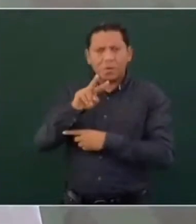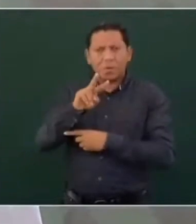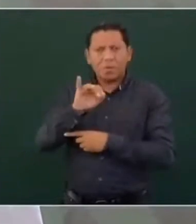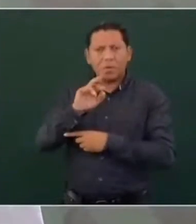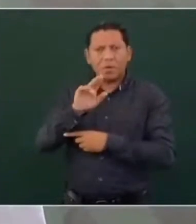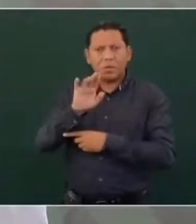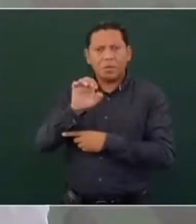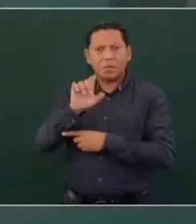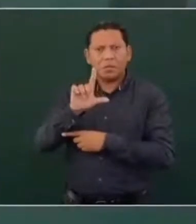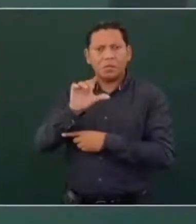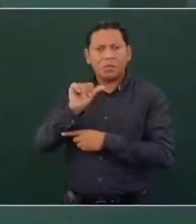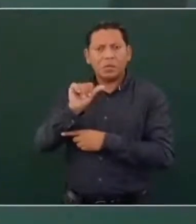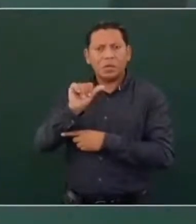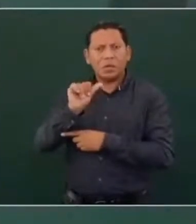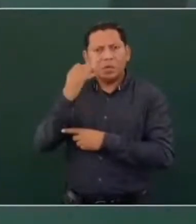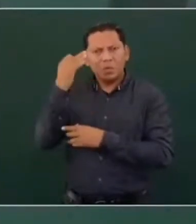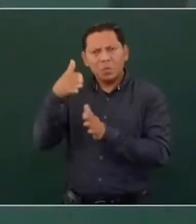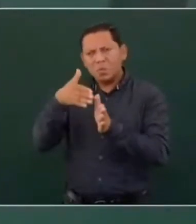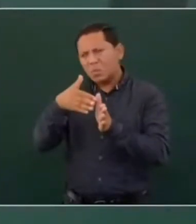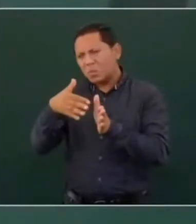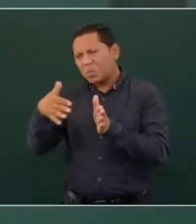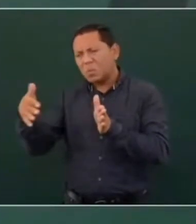300 años después.